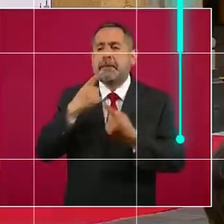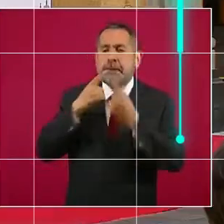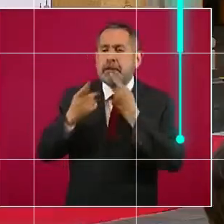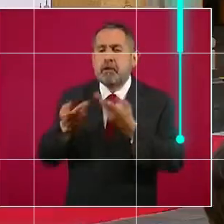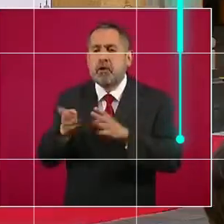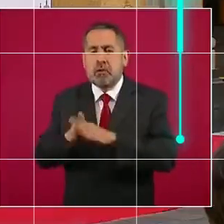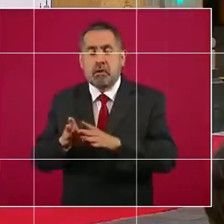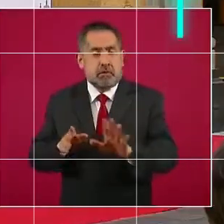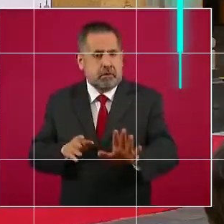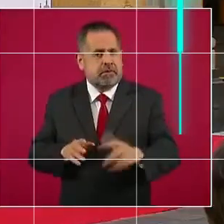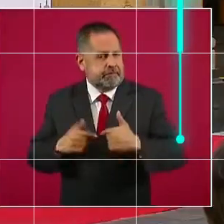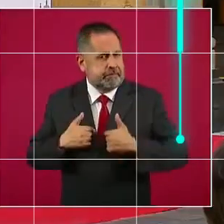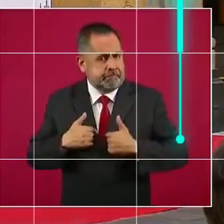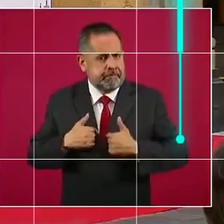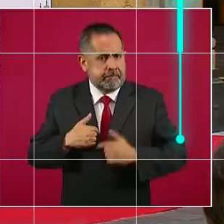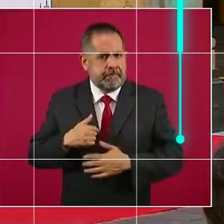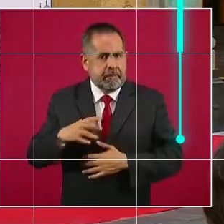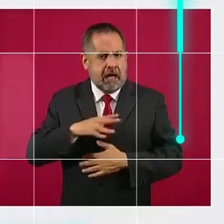porque yo tengo